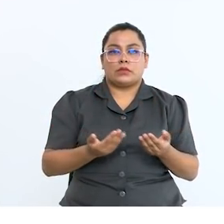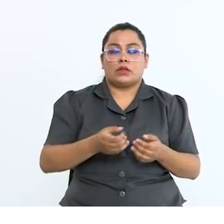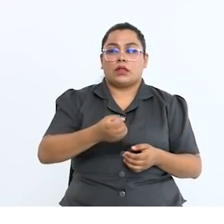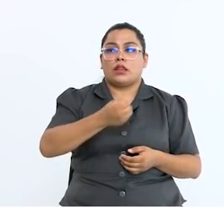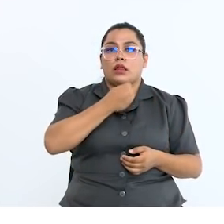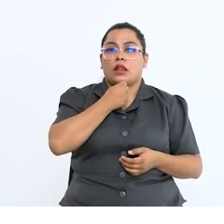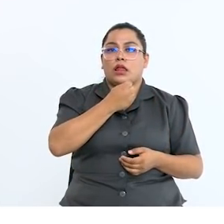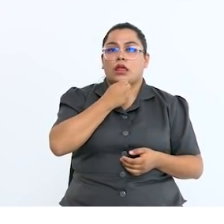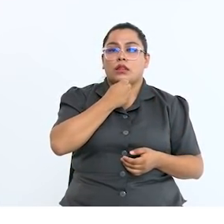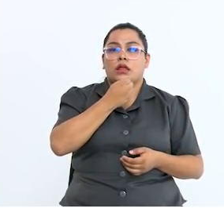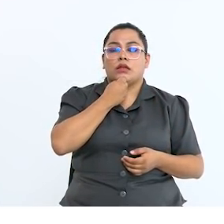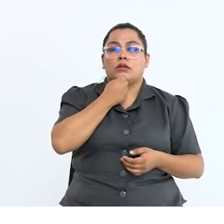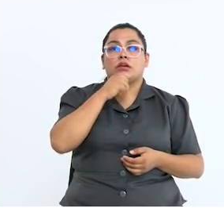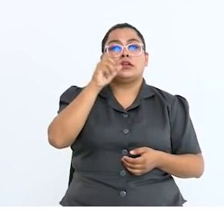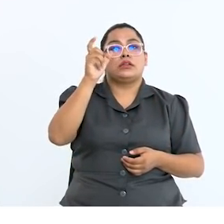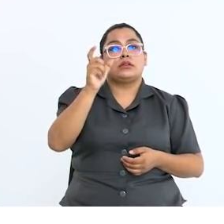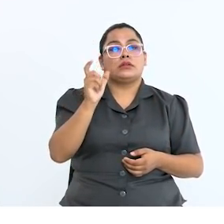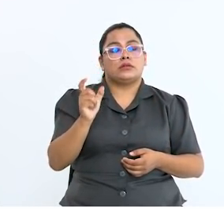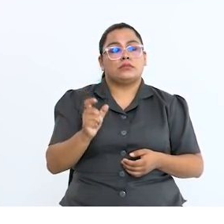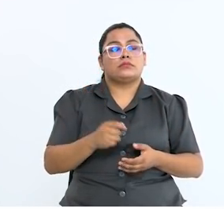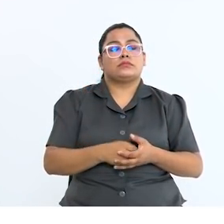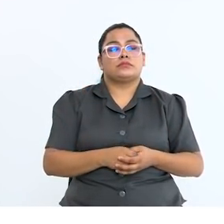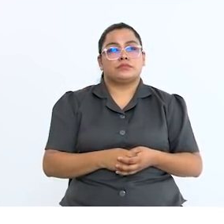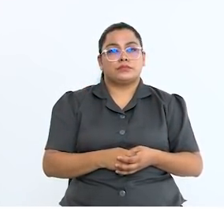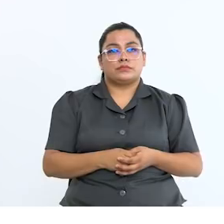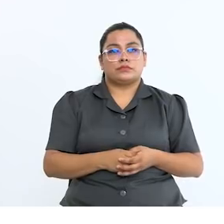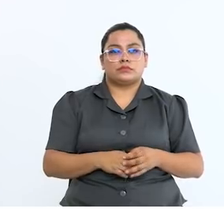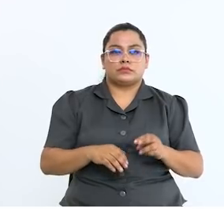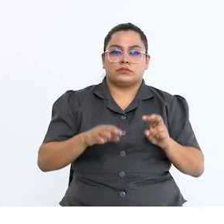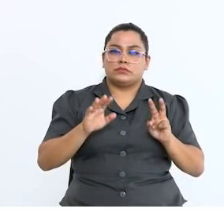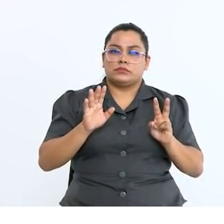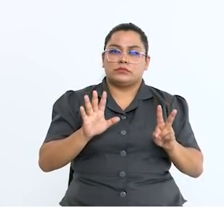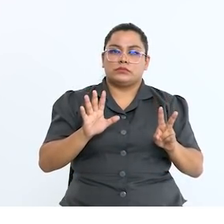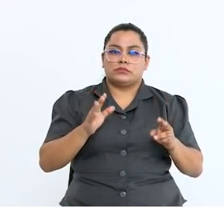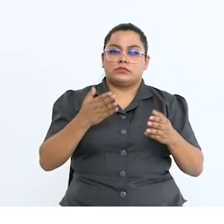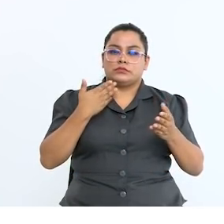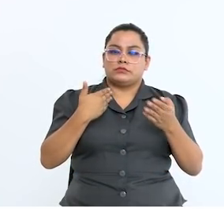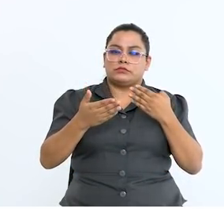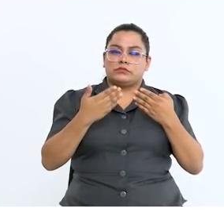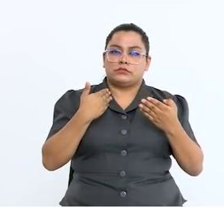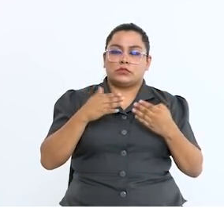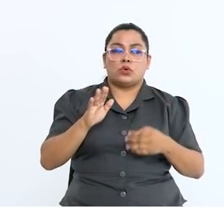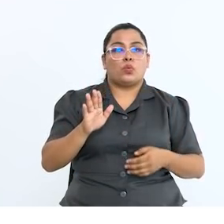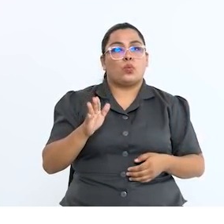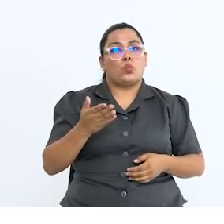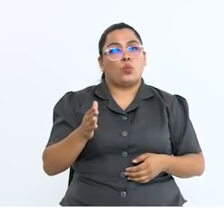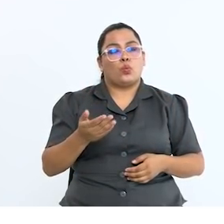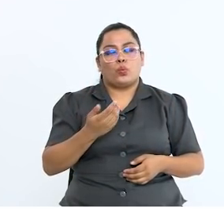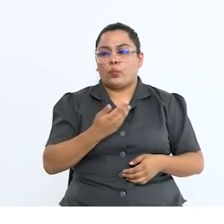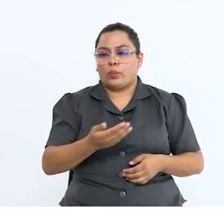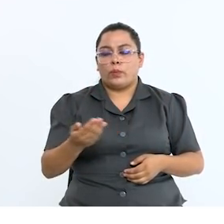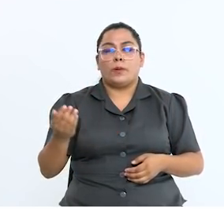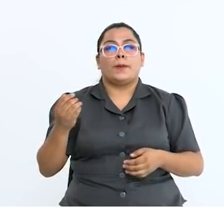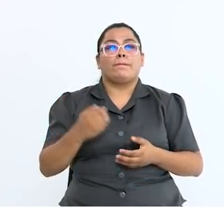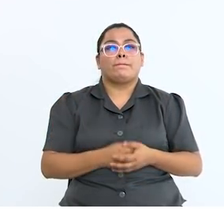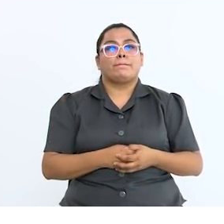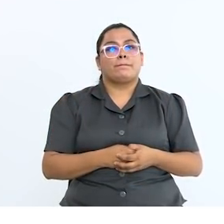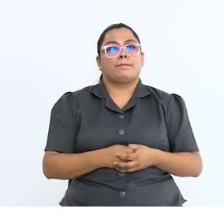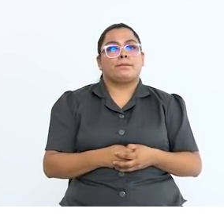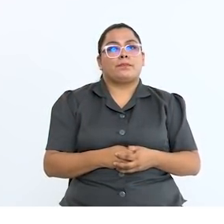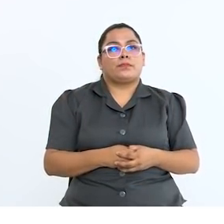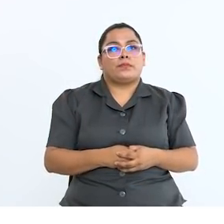producción de noticias y las palabras sinónimas. En la unidad 7, instrucciones sobre el uso de